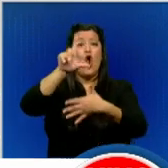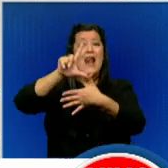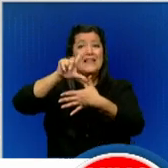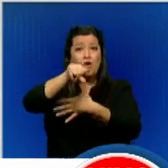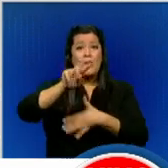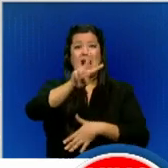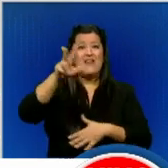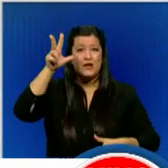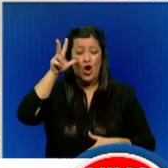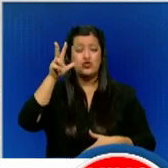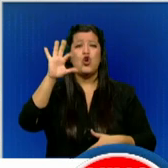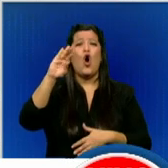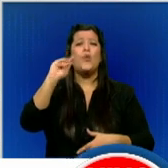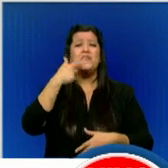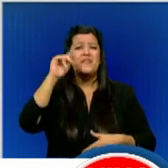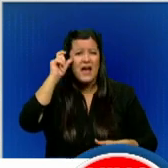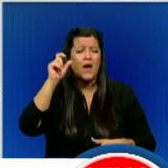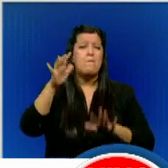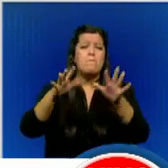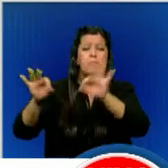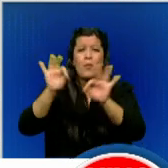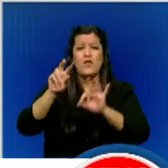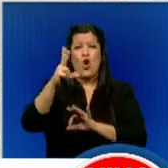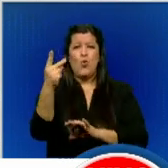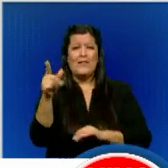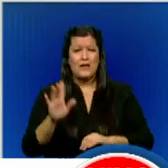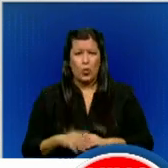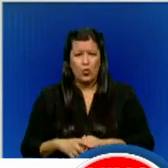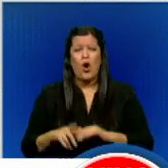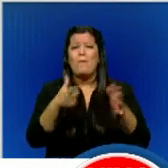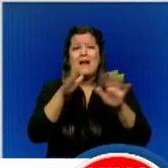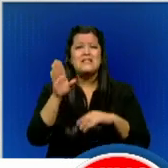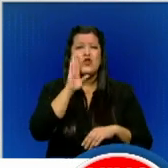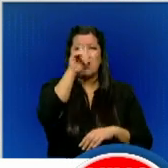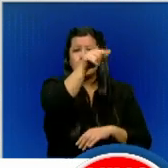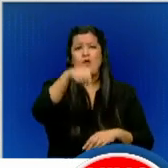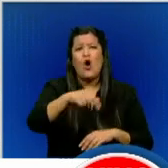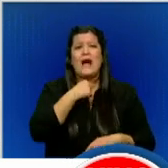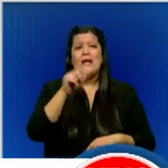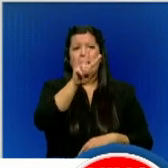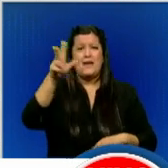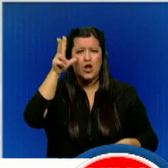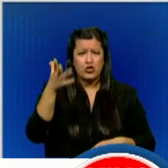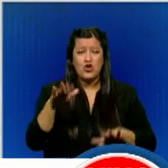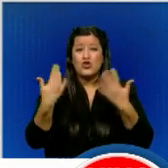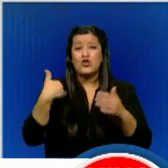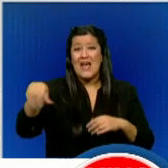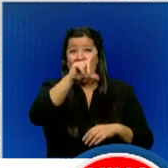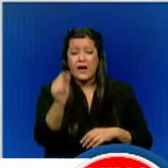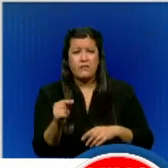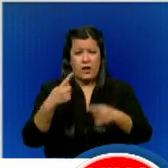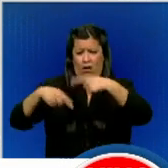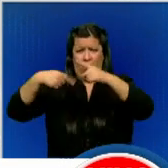28 la ocde promedio 21 que es un poco parecido a los eeuu que adquirirá 28 entonces argentina está retrocediendo